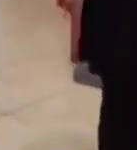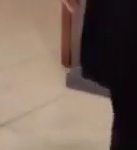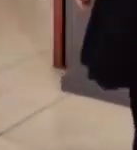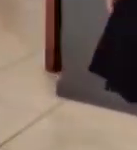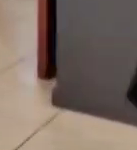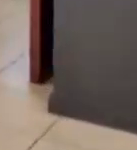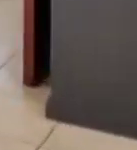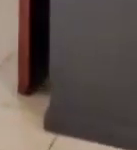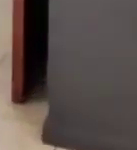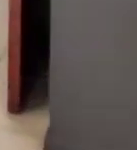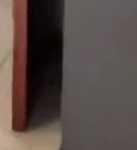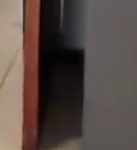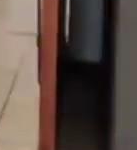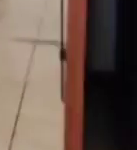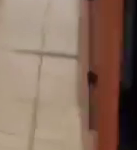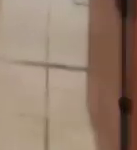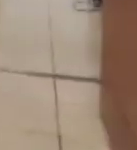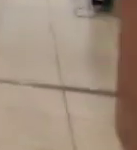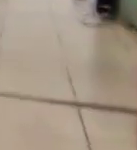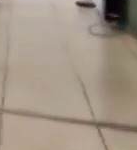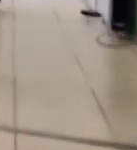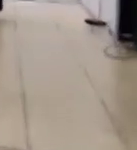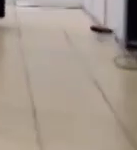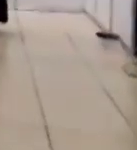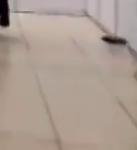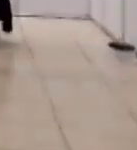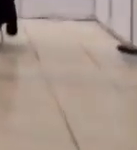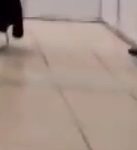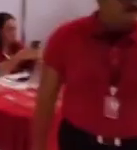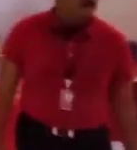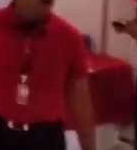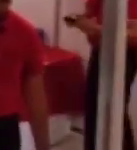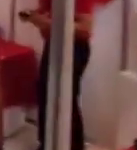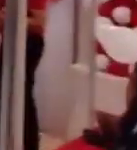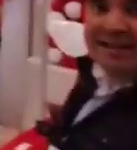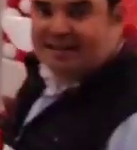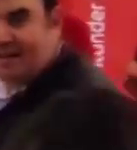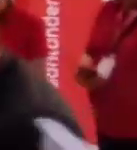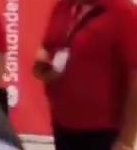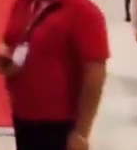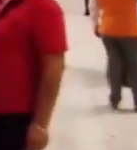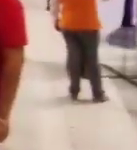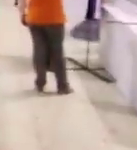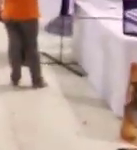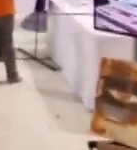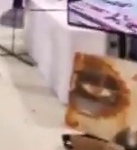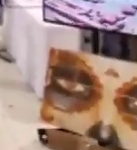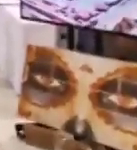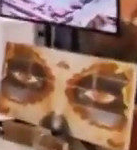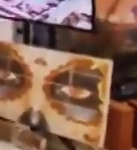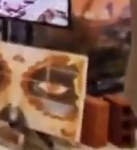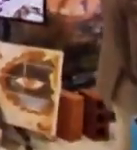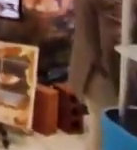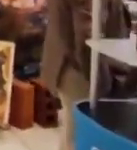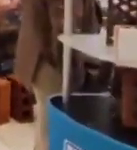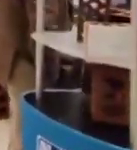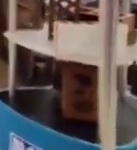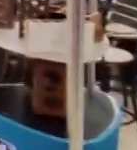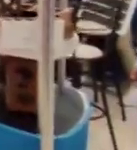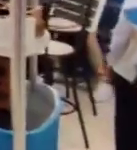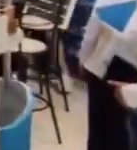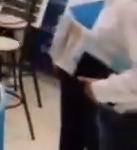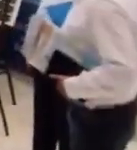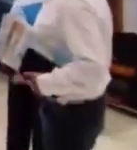Monteros Cuellar, inauguró la tercera edición del Foro de Proveeduría y Crédito Mujeres 2024. Esto en